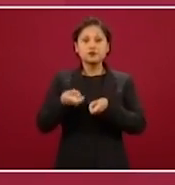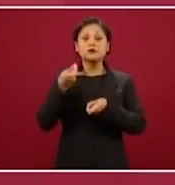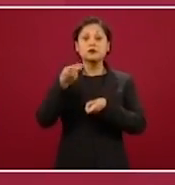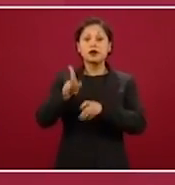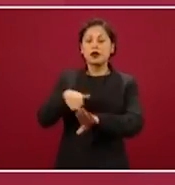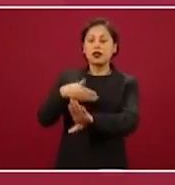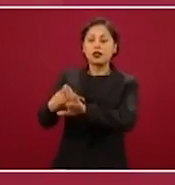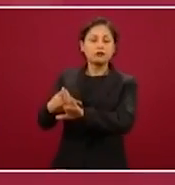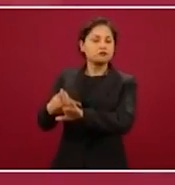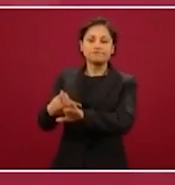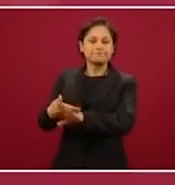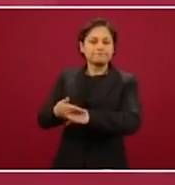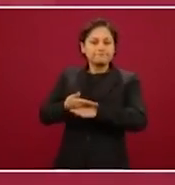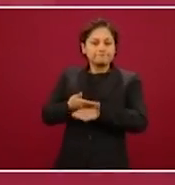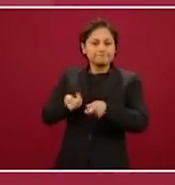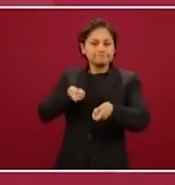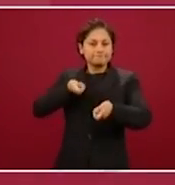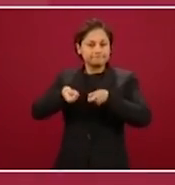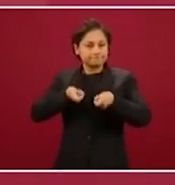es considerar a la gente